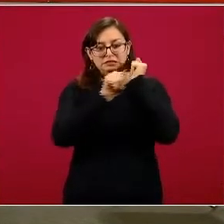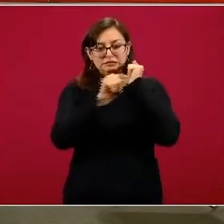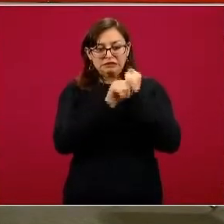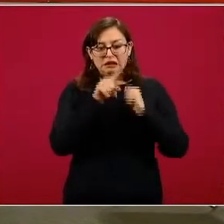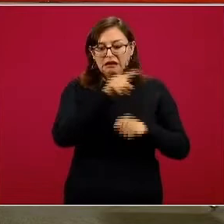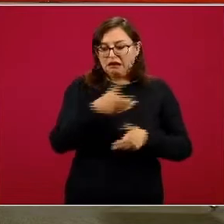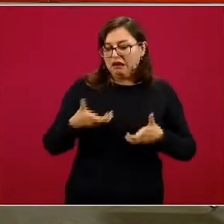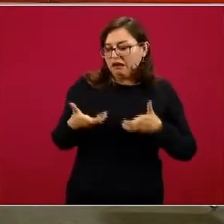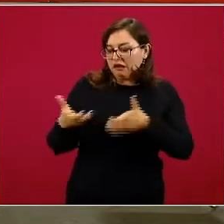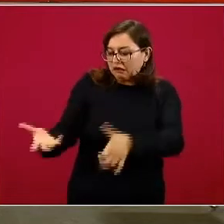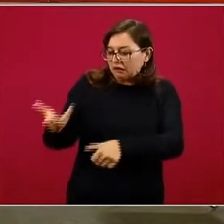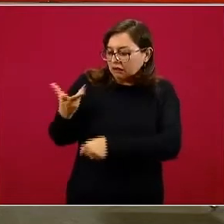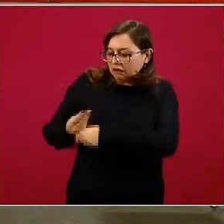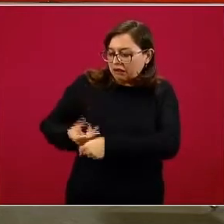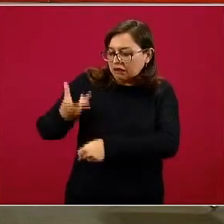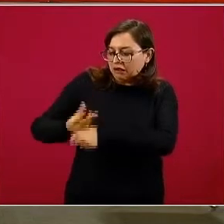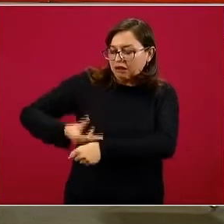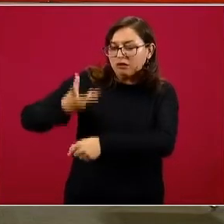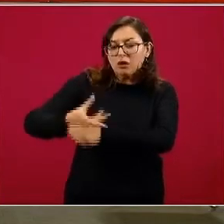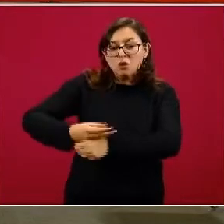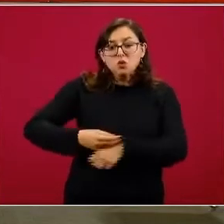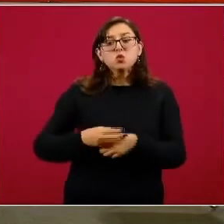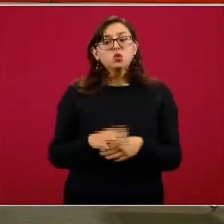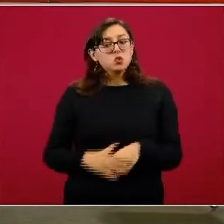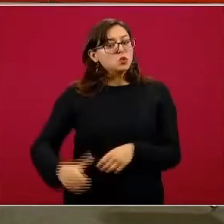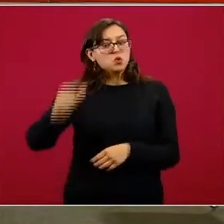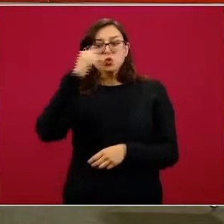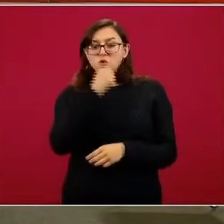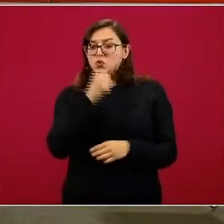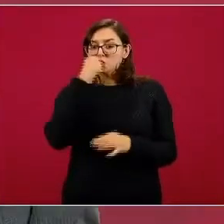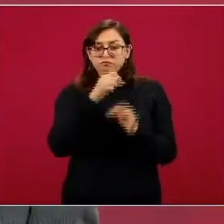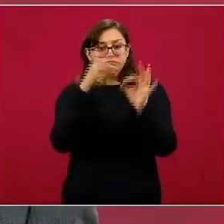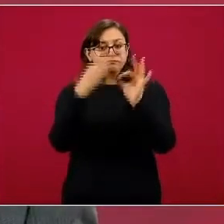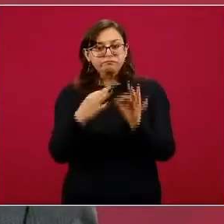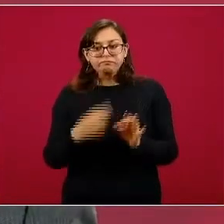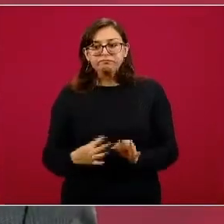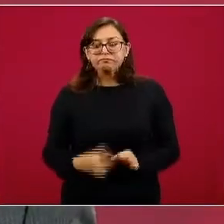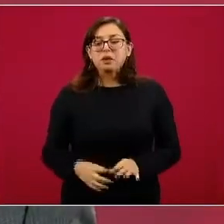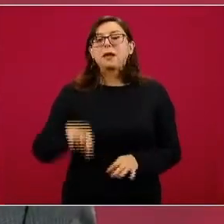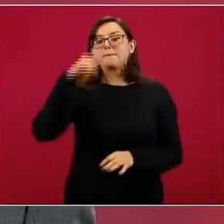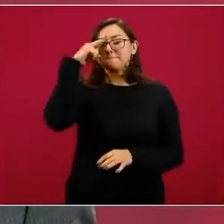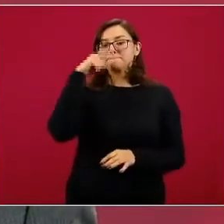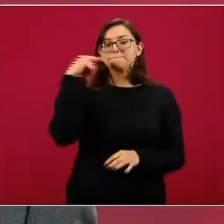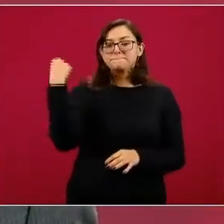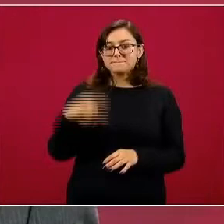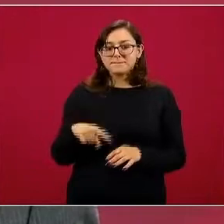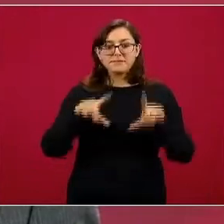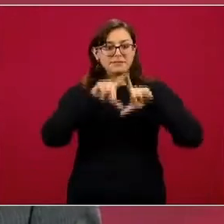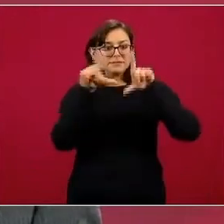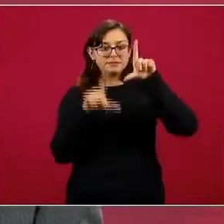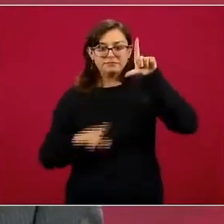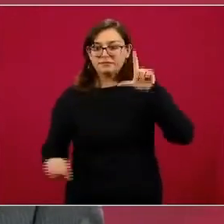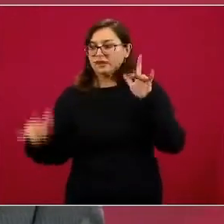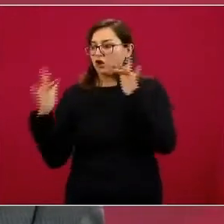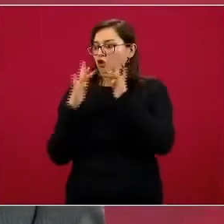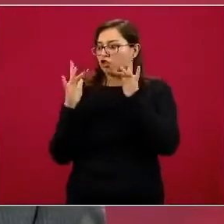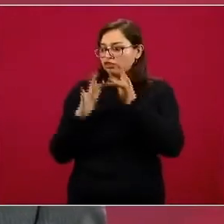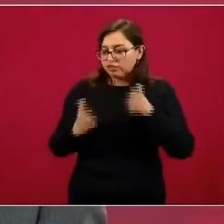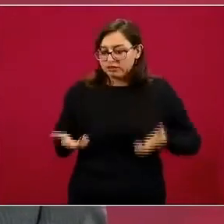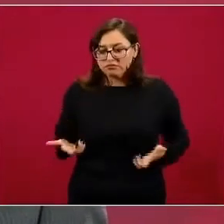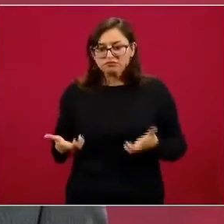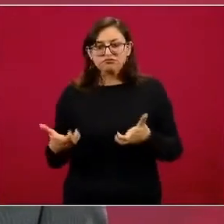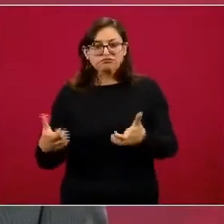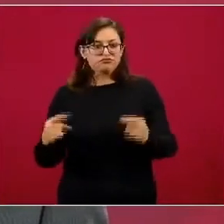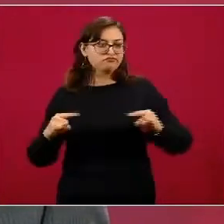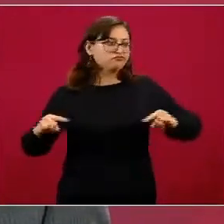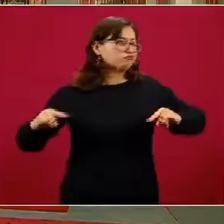camineros, que estuvieron ahí para reparar las vías circulatorias de la nación,